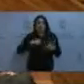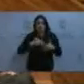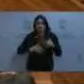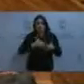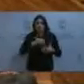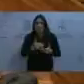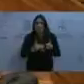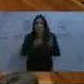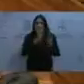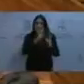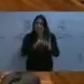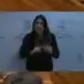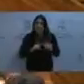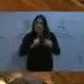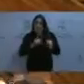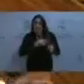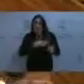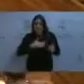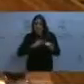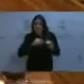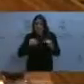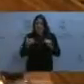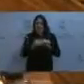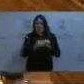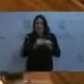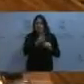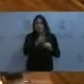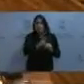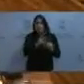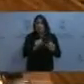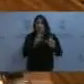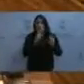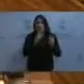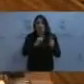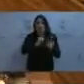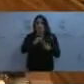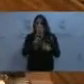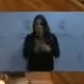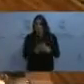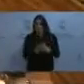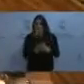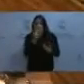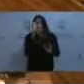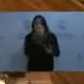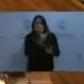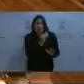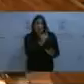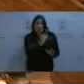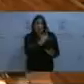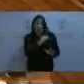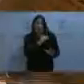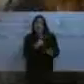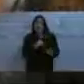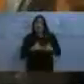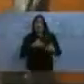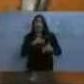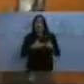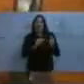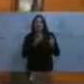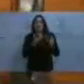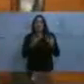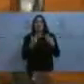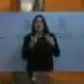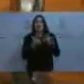a través de una resolución de inicio de expediente. Entiendo que usted me pregunta por el momento de la finalización de este proceso